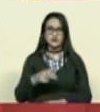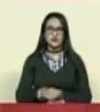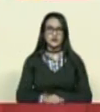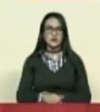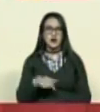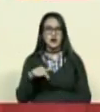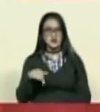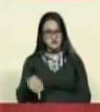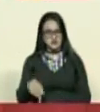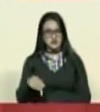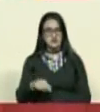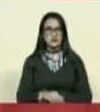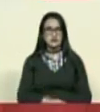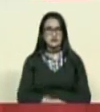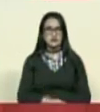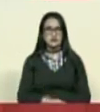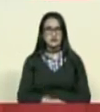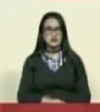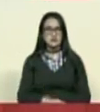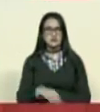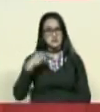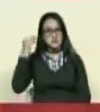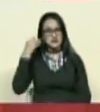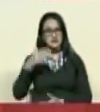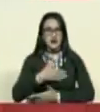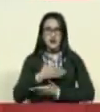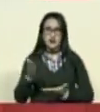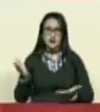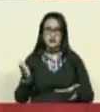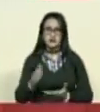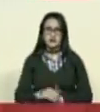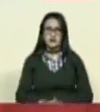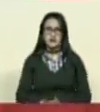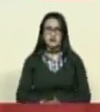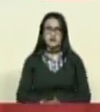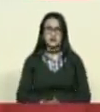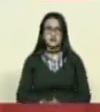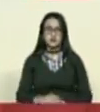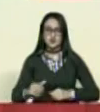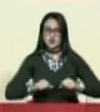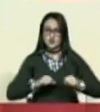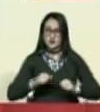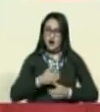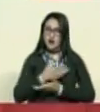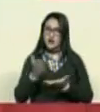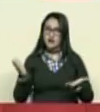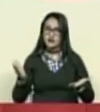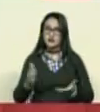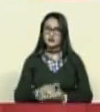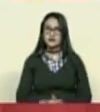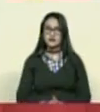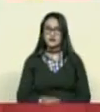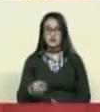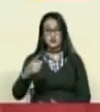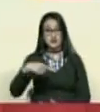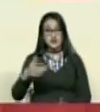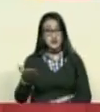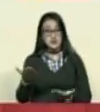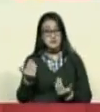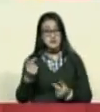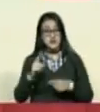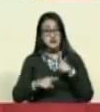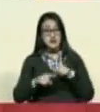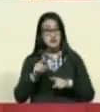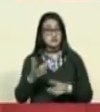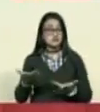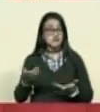Tiuna. Pensar en grande y actuar en grande. Y ustedes me piden a mí los recursos que haga